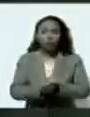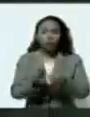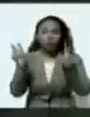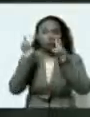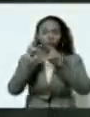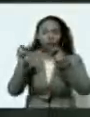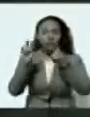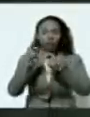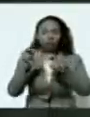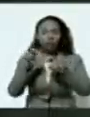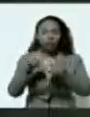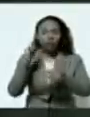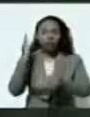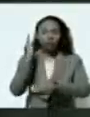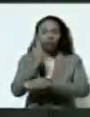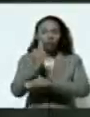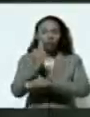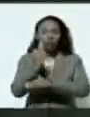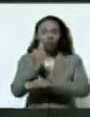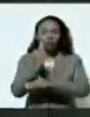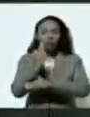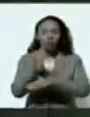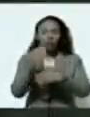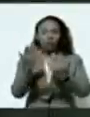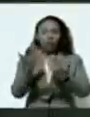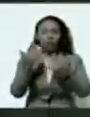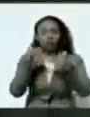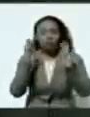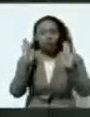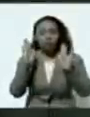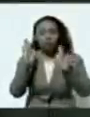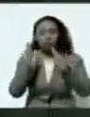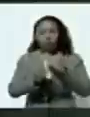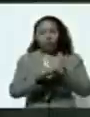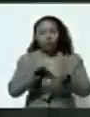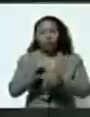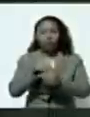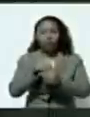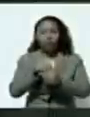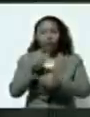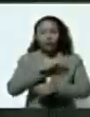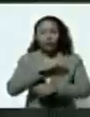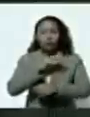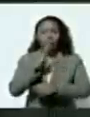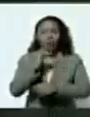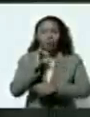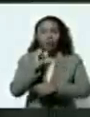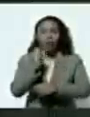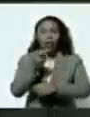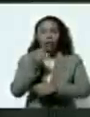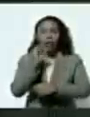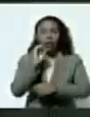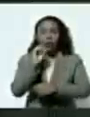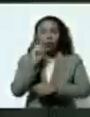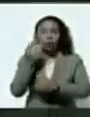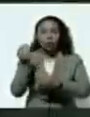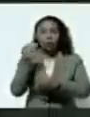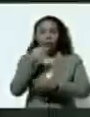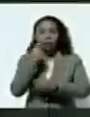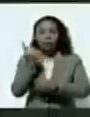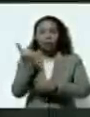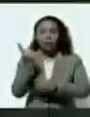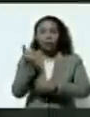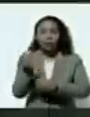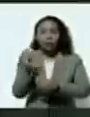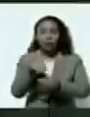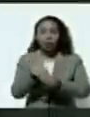investigar y a sancionar los delitos en que presuntamente estuviera en curso el señor Viallo. Y además dice: insta